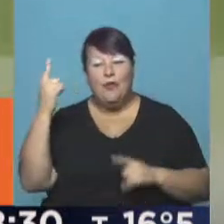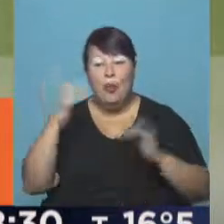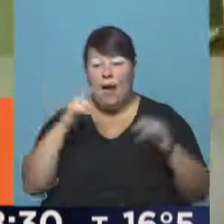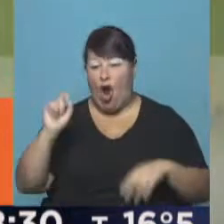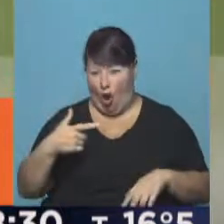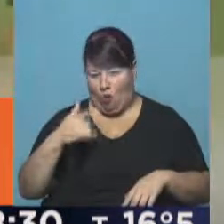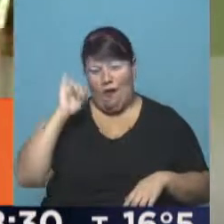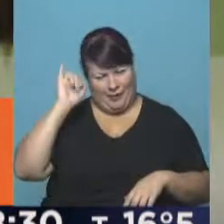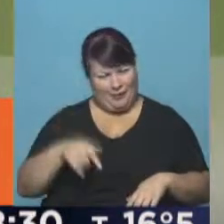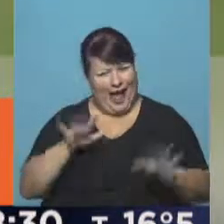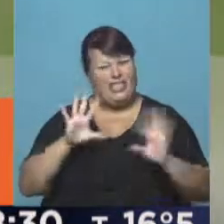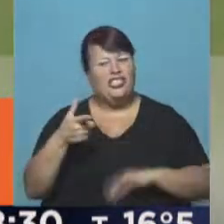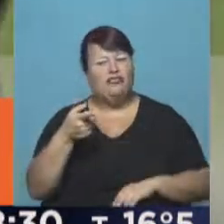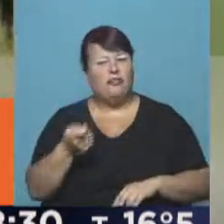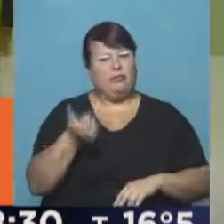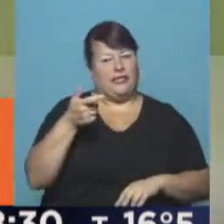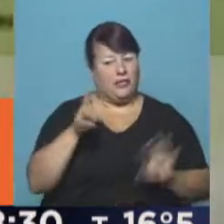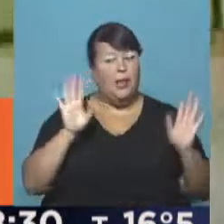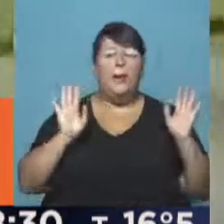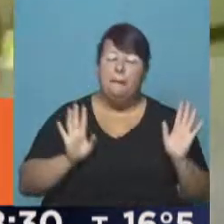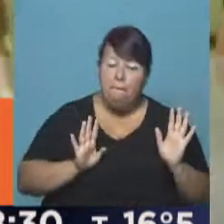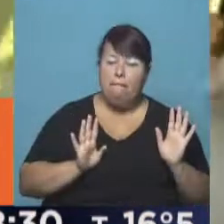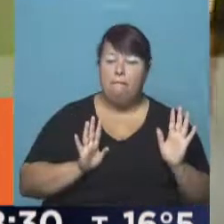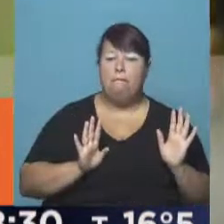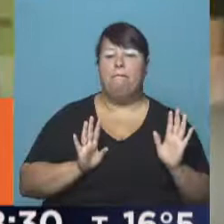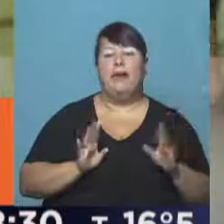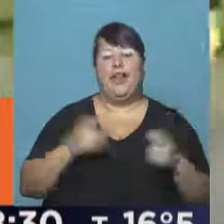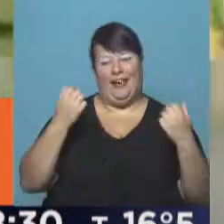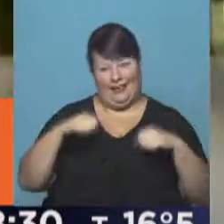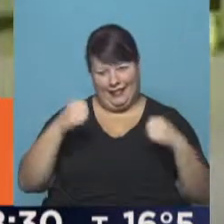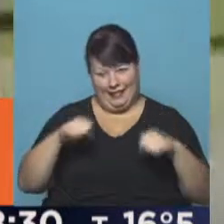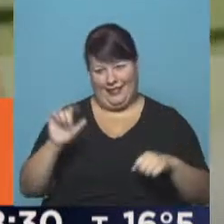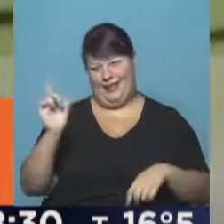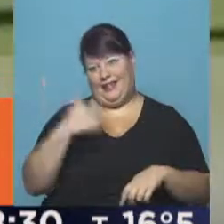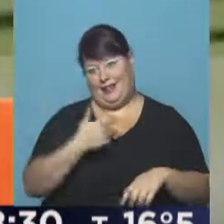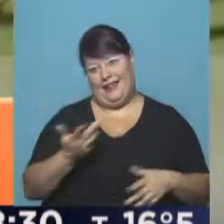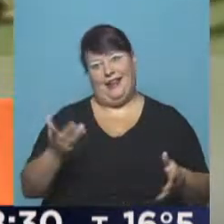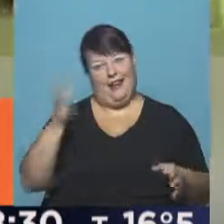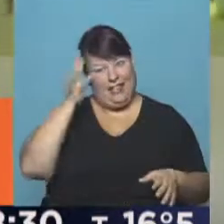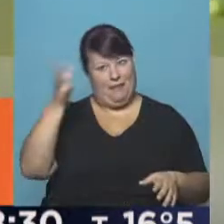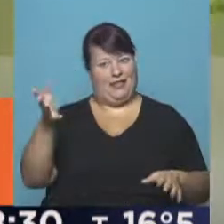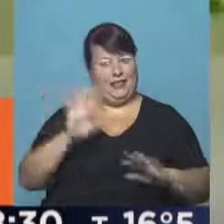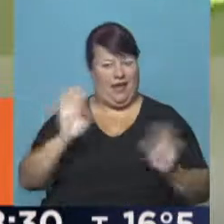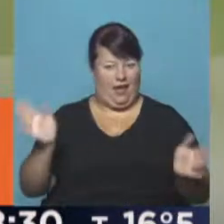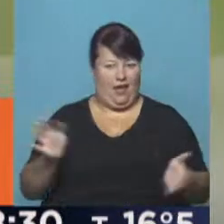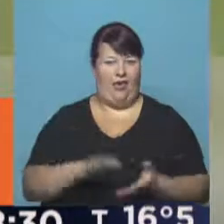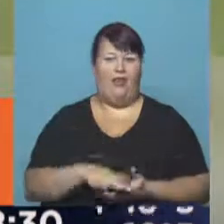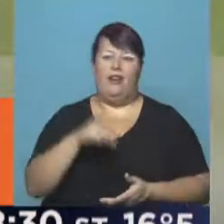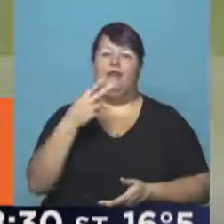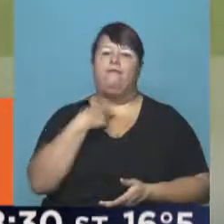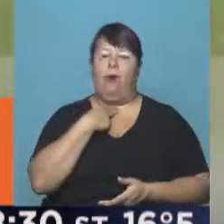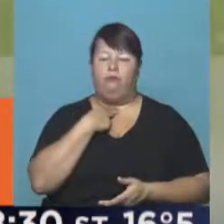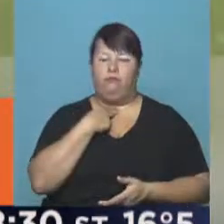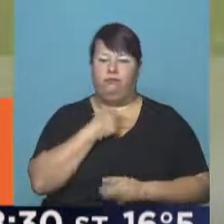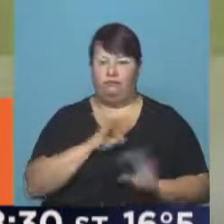común suele tener tipo de actitudes como esta. Pero en un entrenamiento ya me parece que la apuesta fue a más. Fue